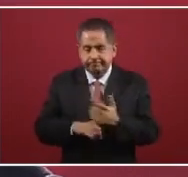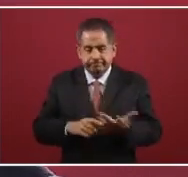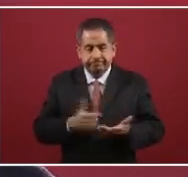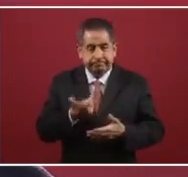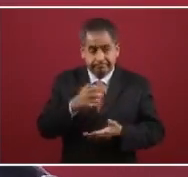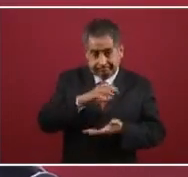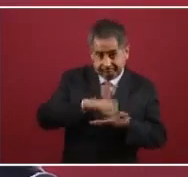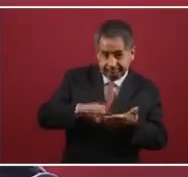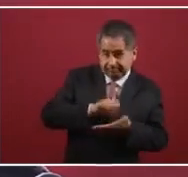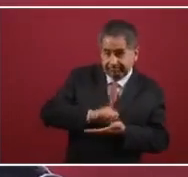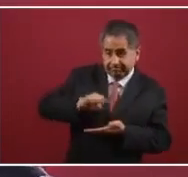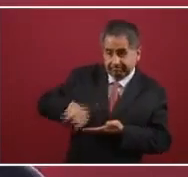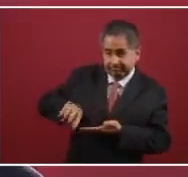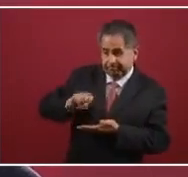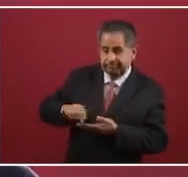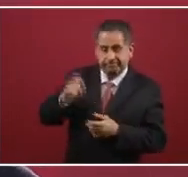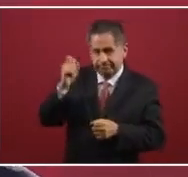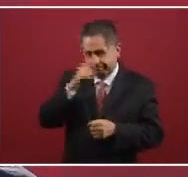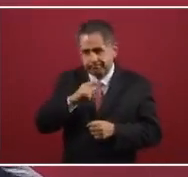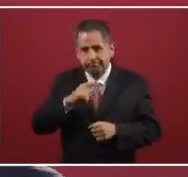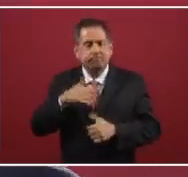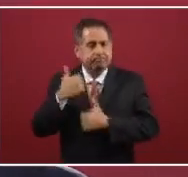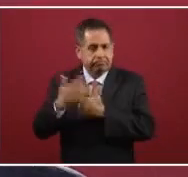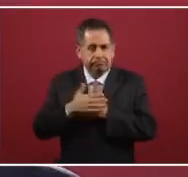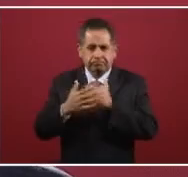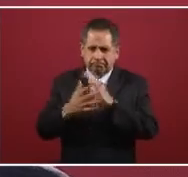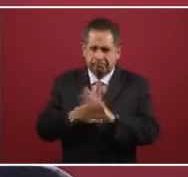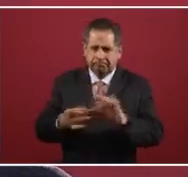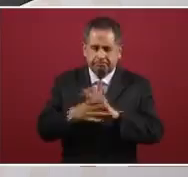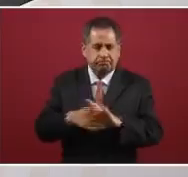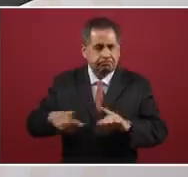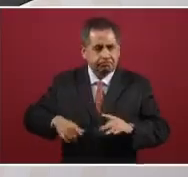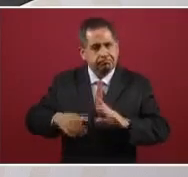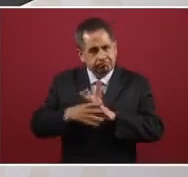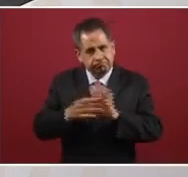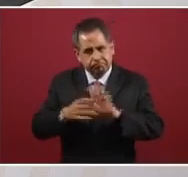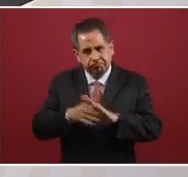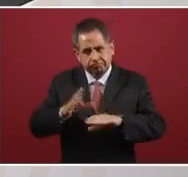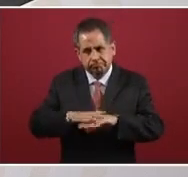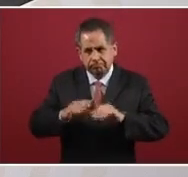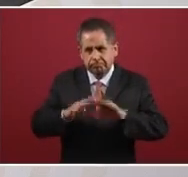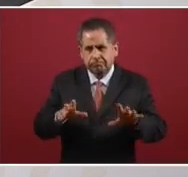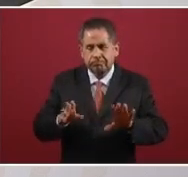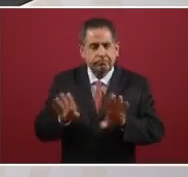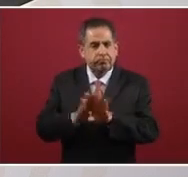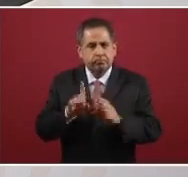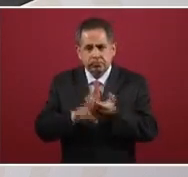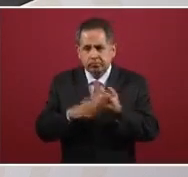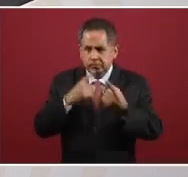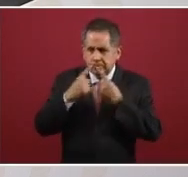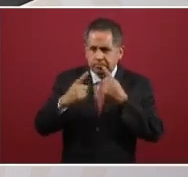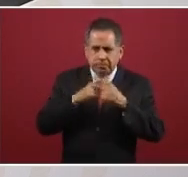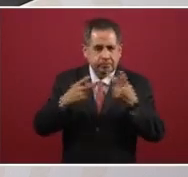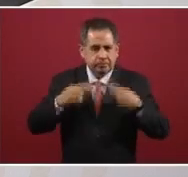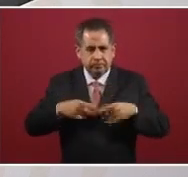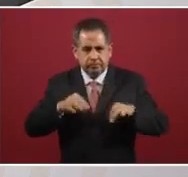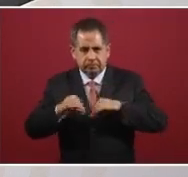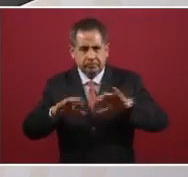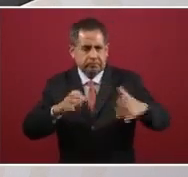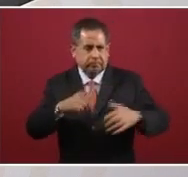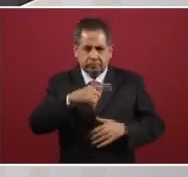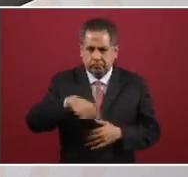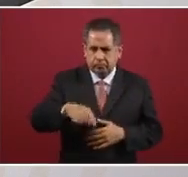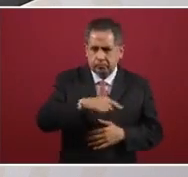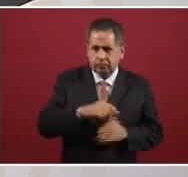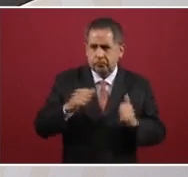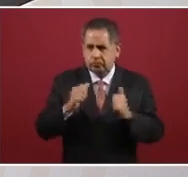complejo. Va a requerir que lo expliquemos nosotros desde el gobierno, pero también va a requerir que lo hablemos con los trabajadores,